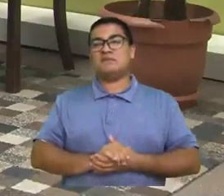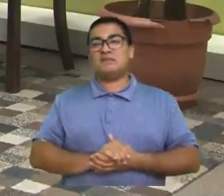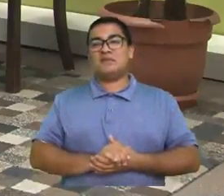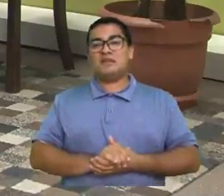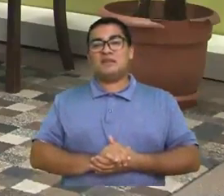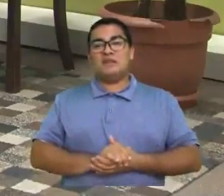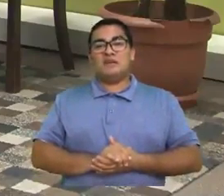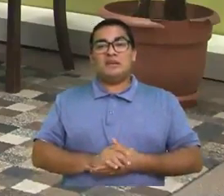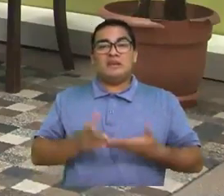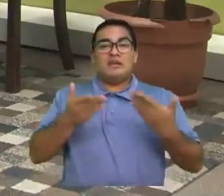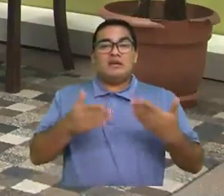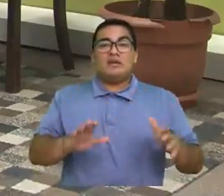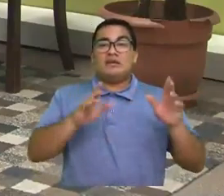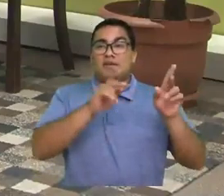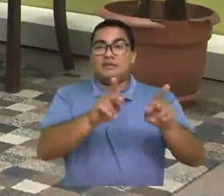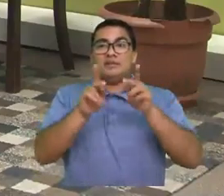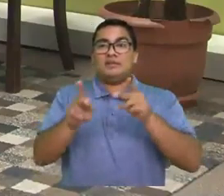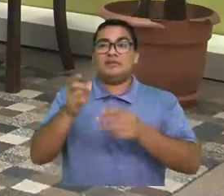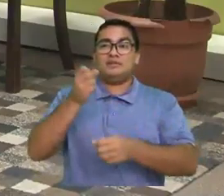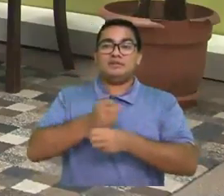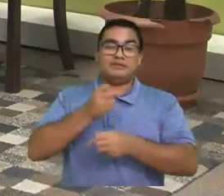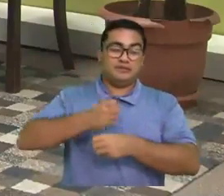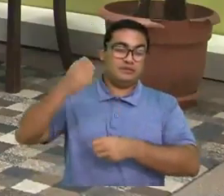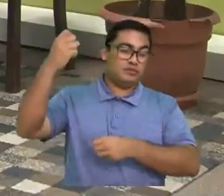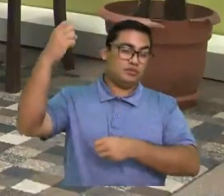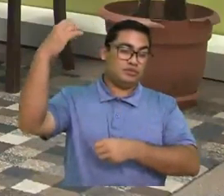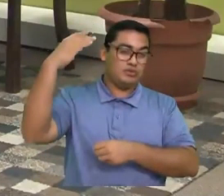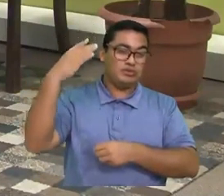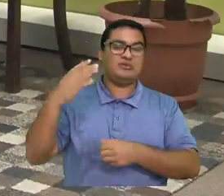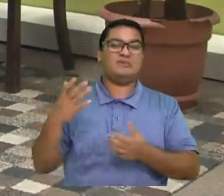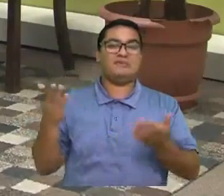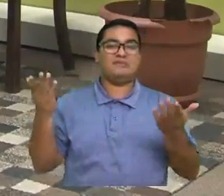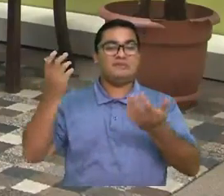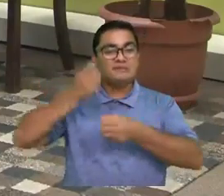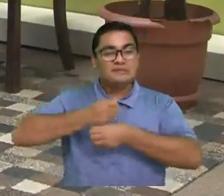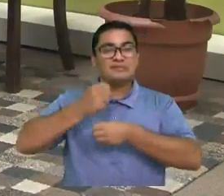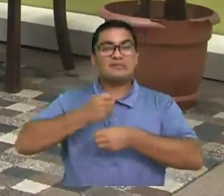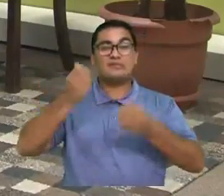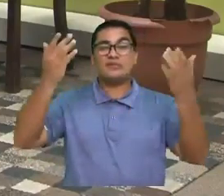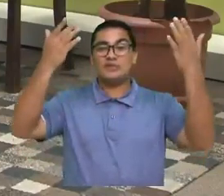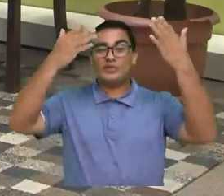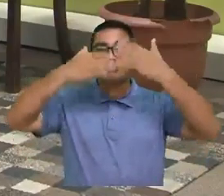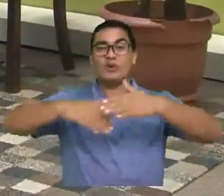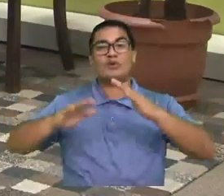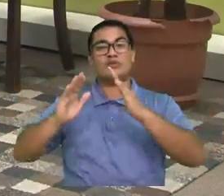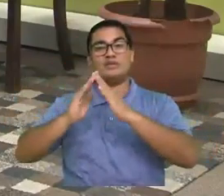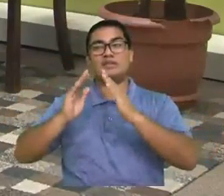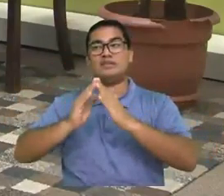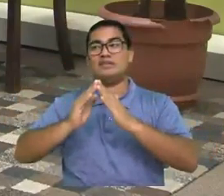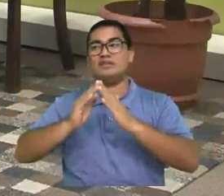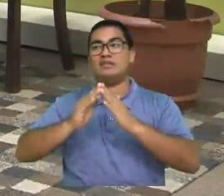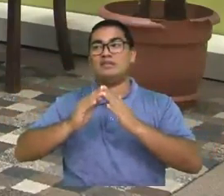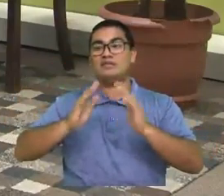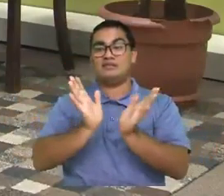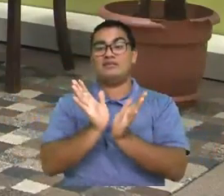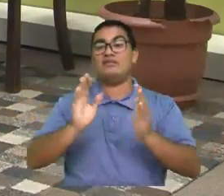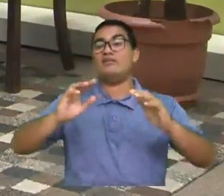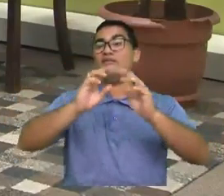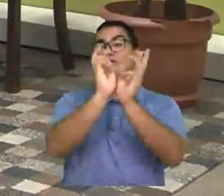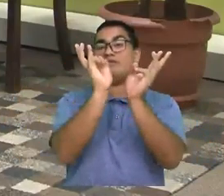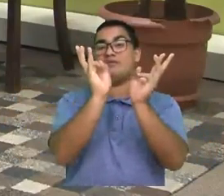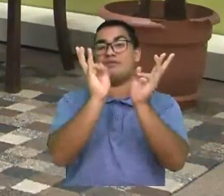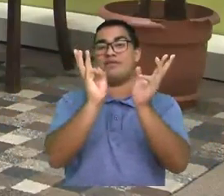pasar, ¿verdad? Personas que trabajan durante el sol, trabajan fuertemente, llegan en la noche y en la casa, por ejemplo, hay fresco de piña. Fresco